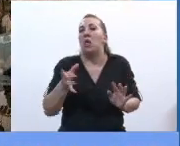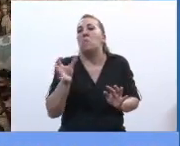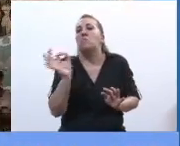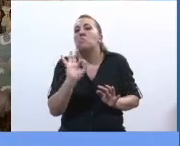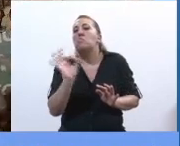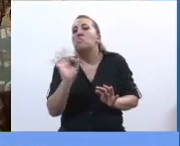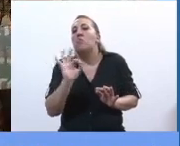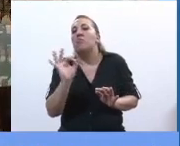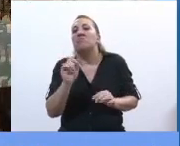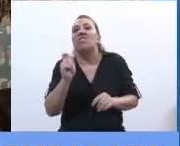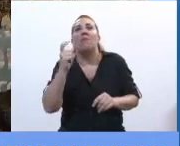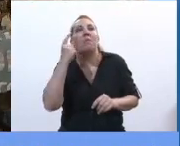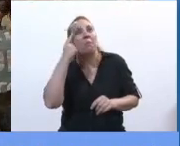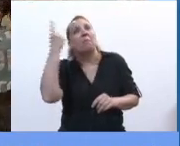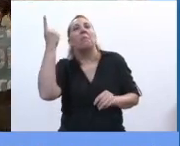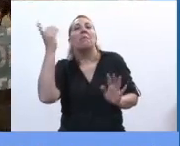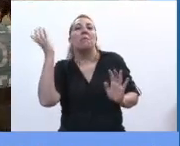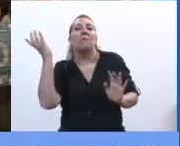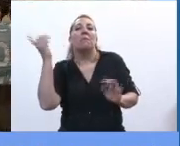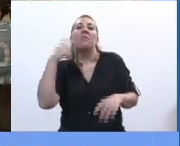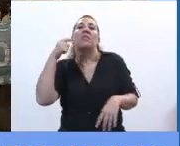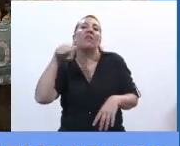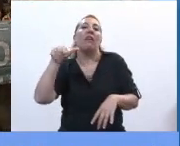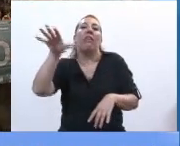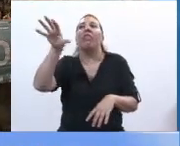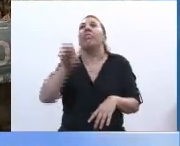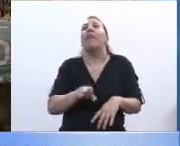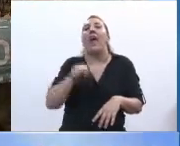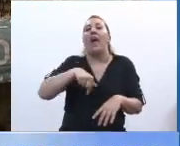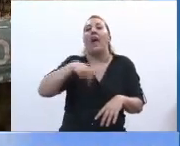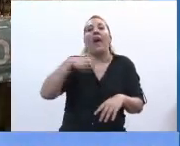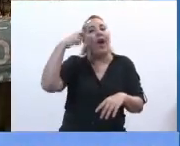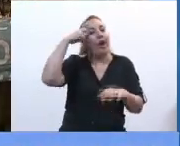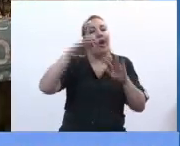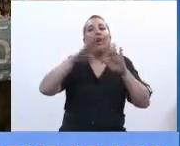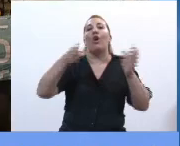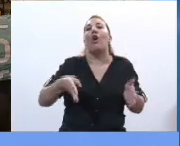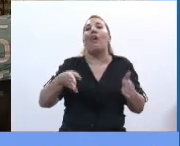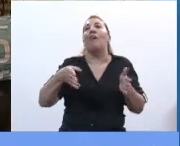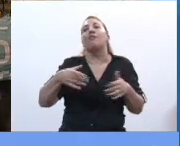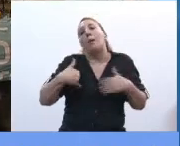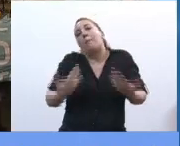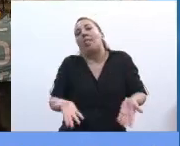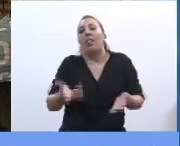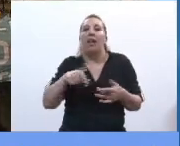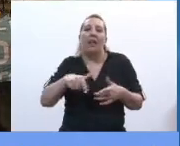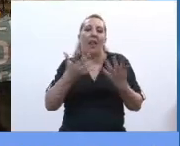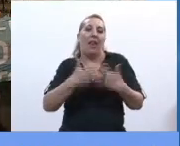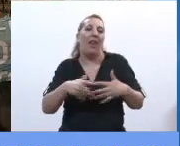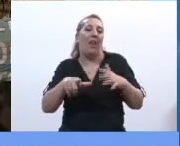de alguien que se le ocurrió traer al congreso de la nación esta ley